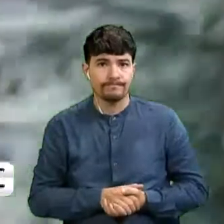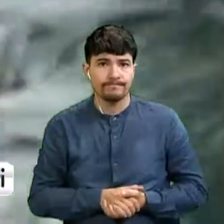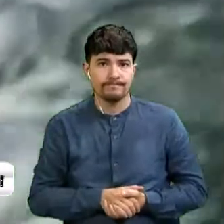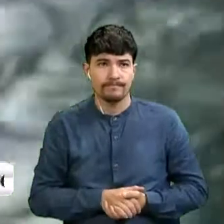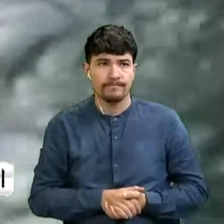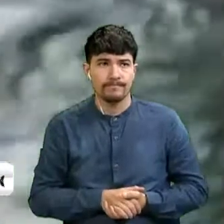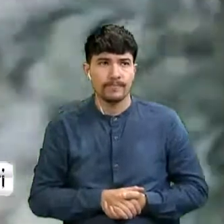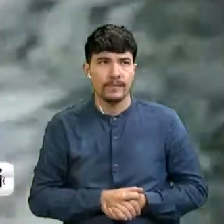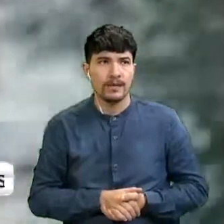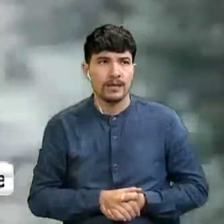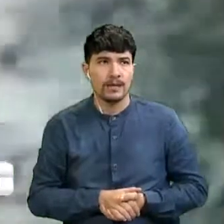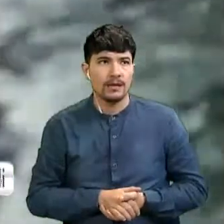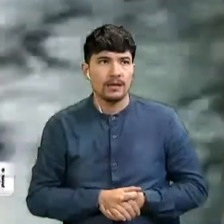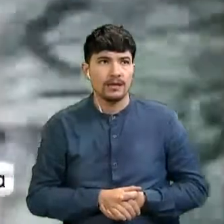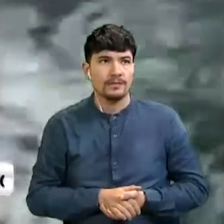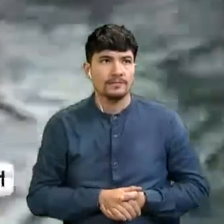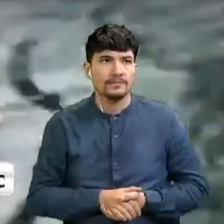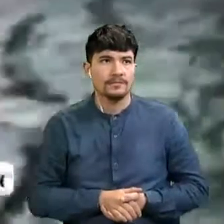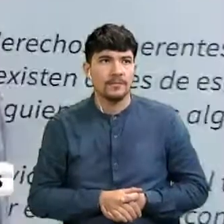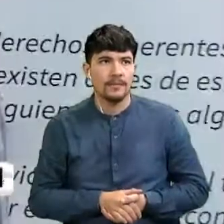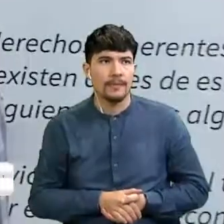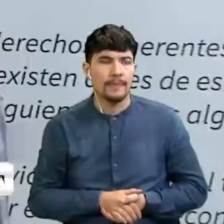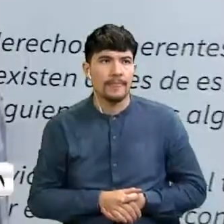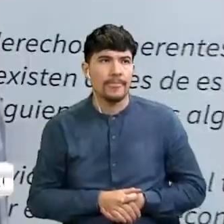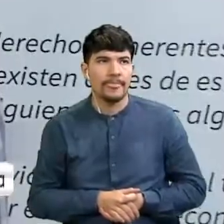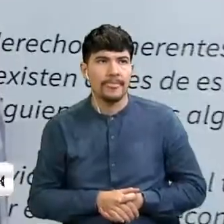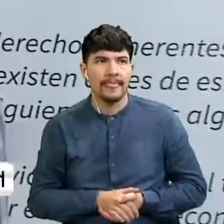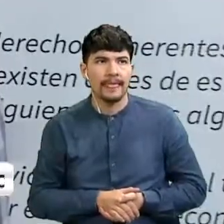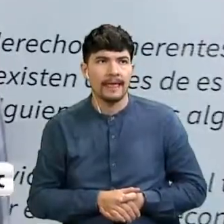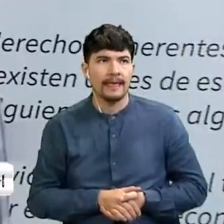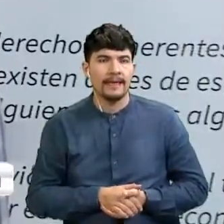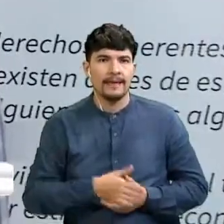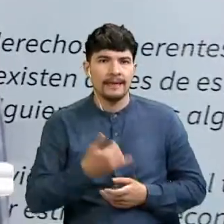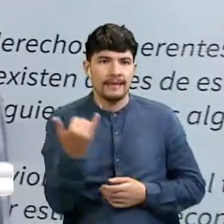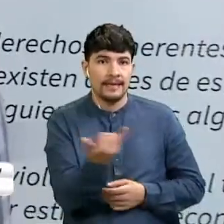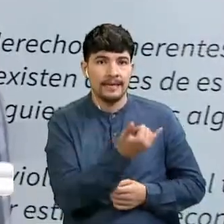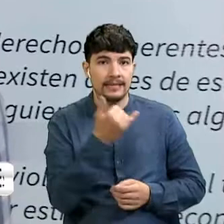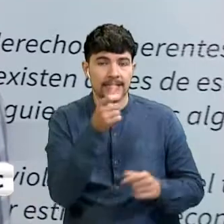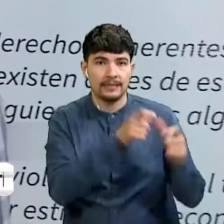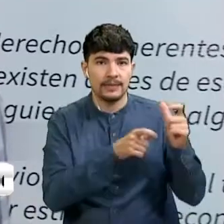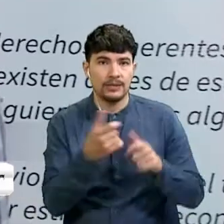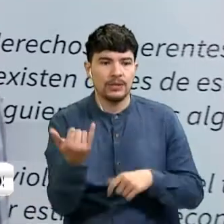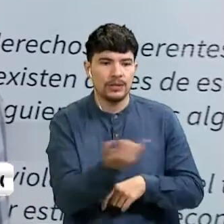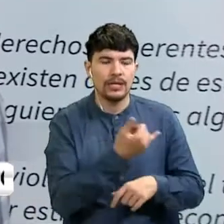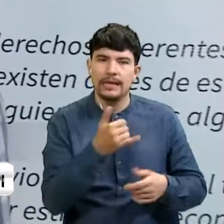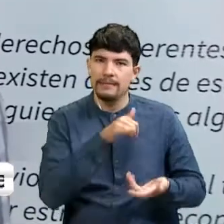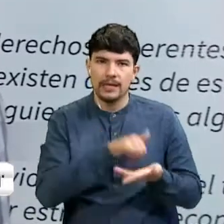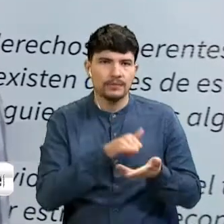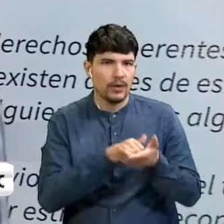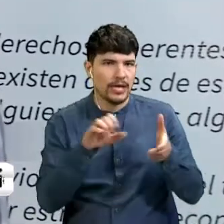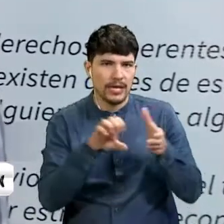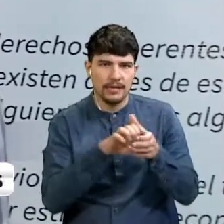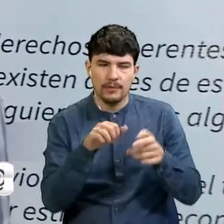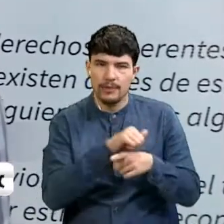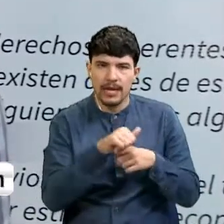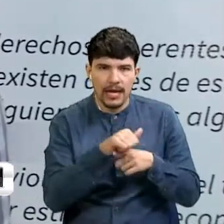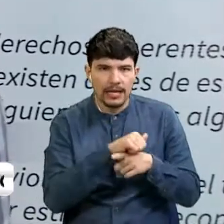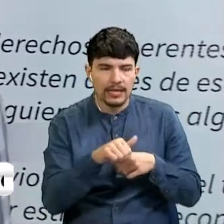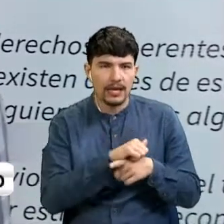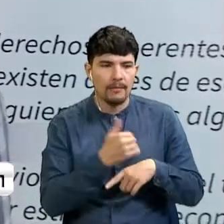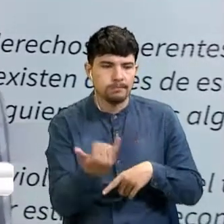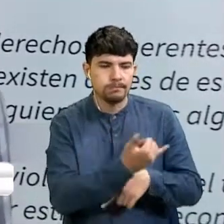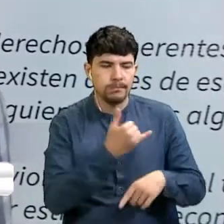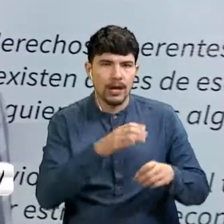criminales para su entrenamiento desde Puerto Santander. Todavía cuentan con estos equipos de entrenamiento y